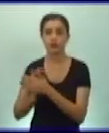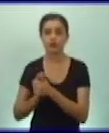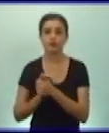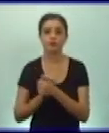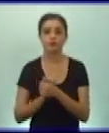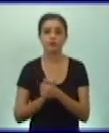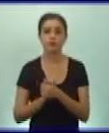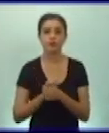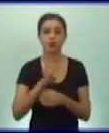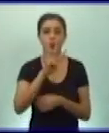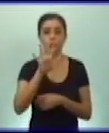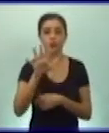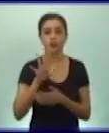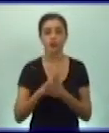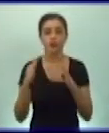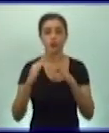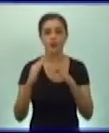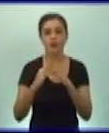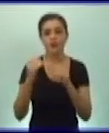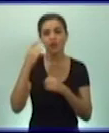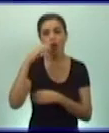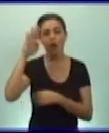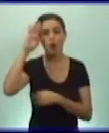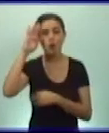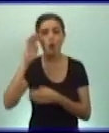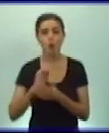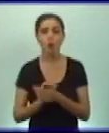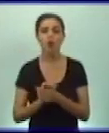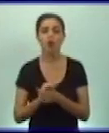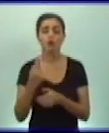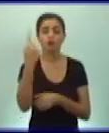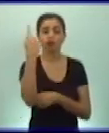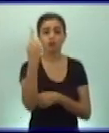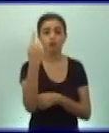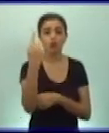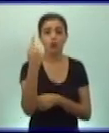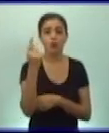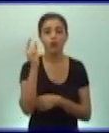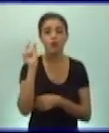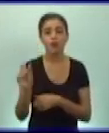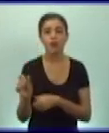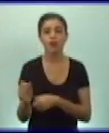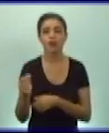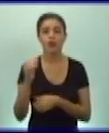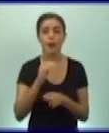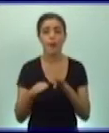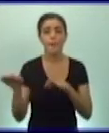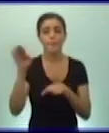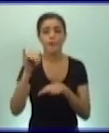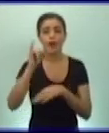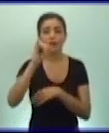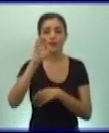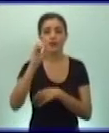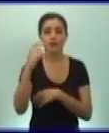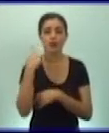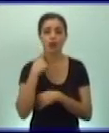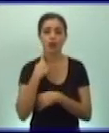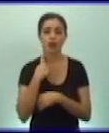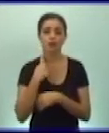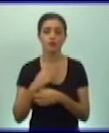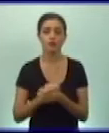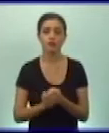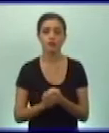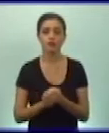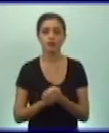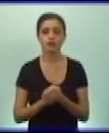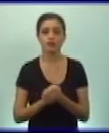45% de las viviendas en Cuba poseen al menos un adulto mayor de 60 años, que un 22% de los hogares en